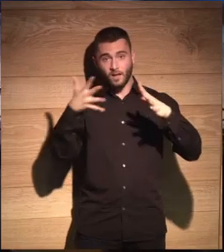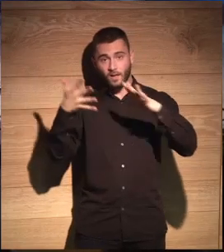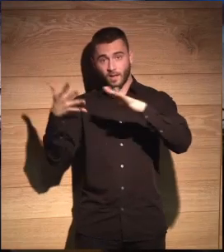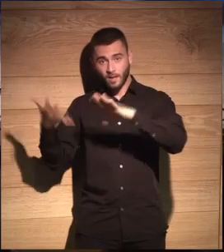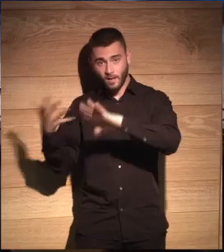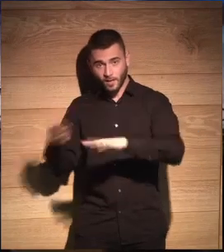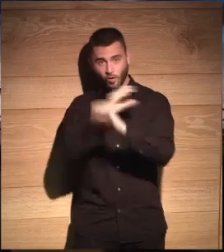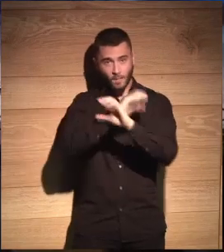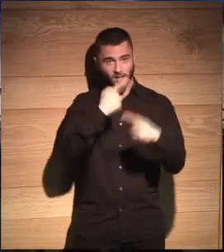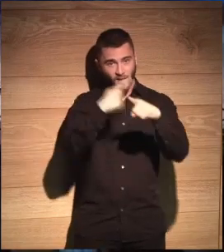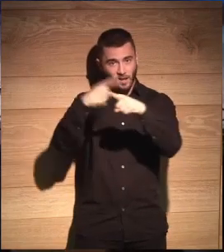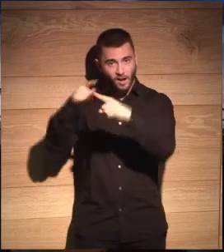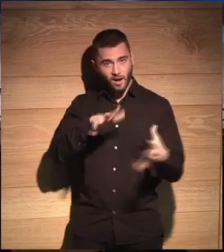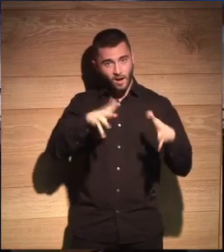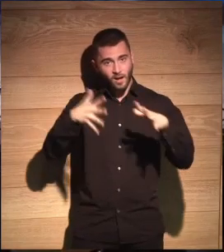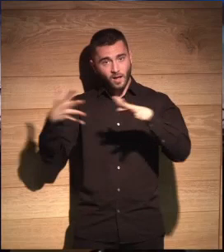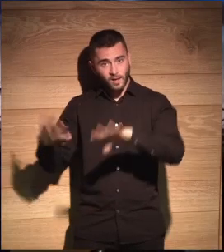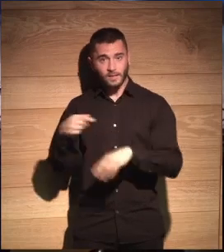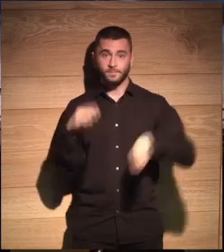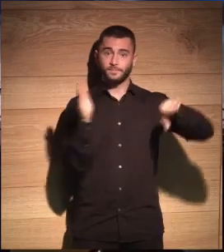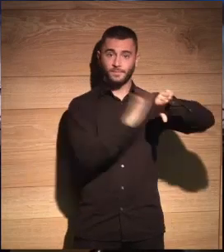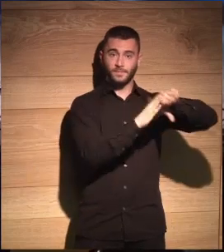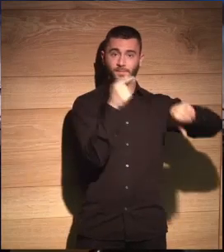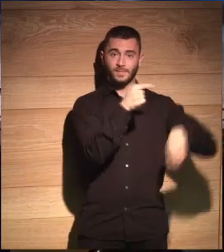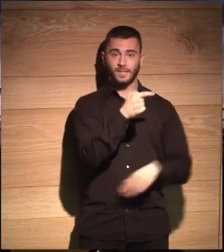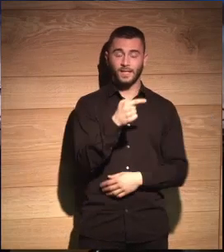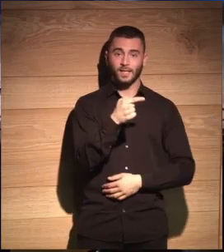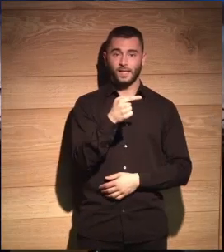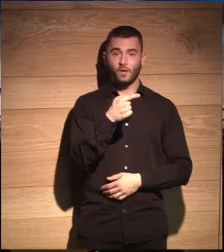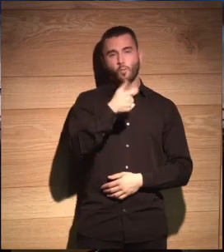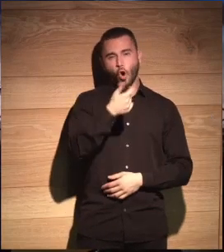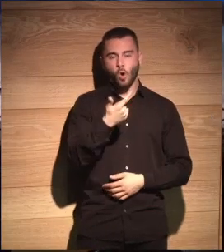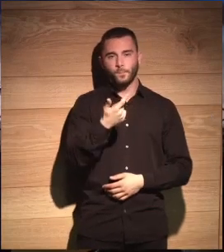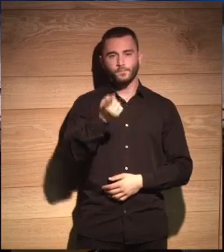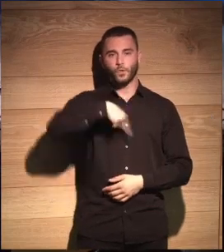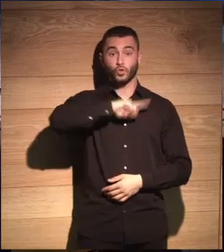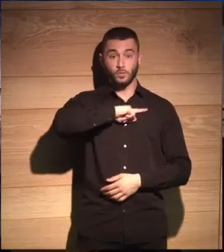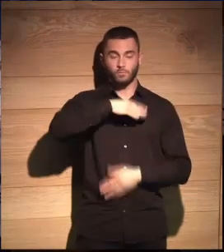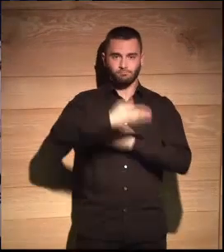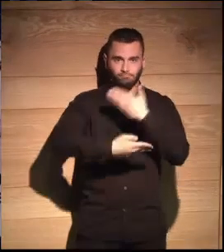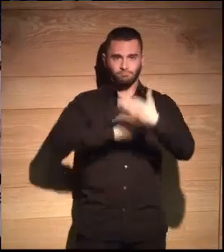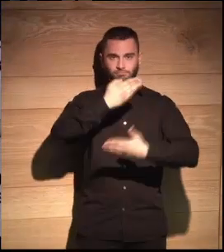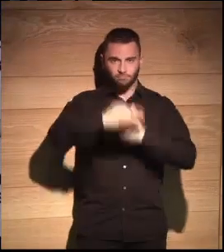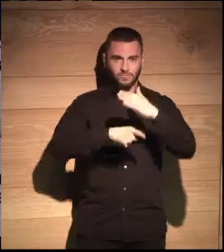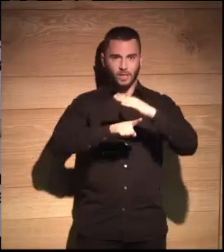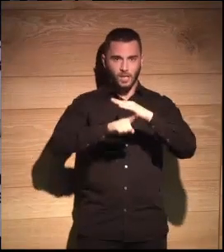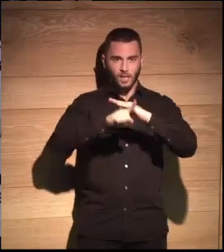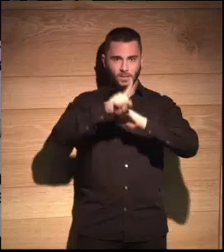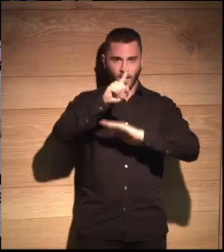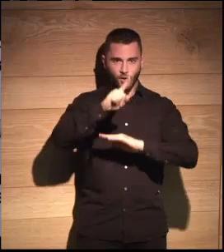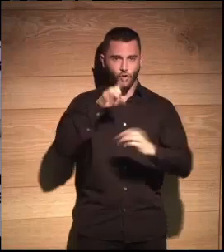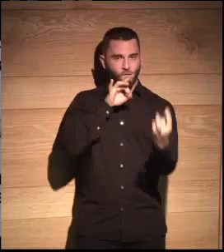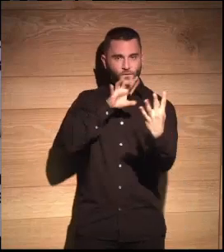los distintos volúmenes. Esta parte de aquí, de la izquierda, es un poco el desarrollo que hemos tenido en base a los feedbacks que nos ha ido dando